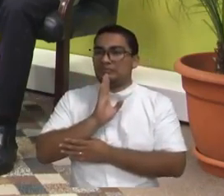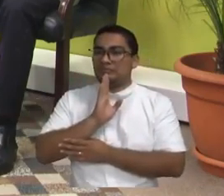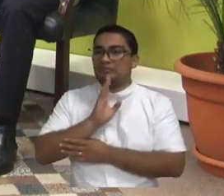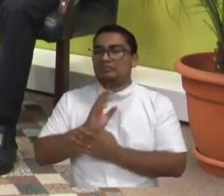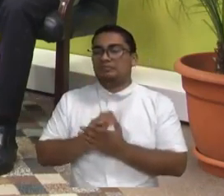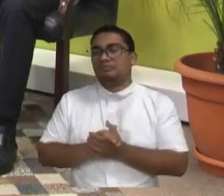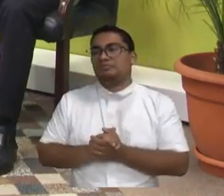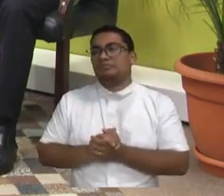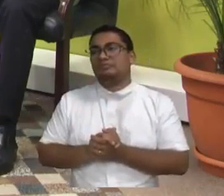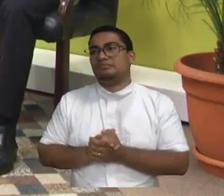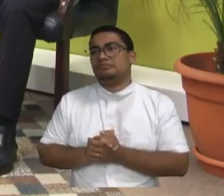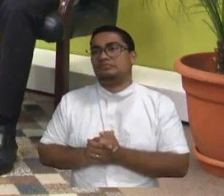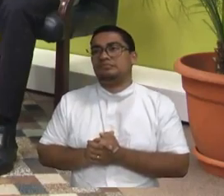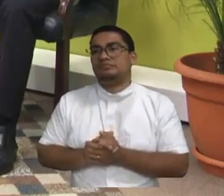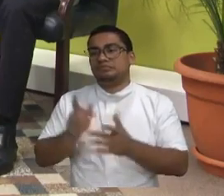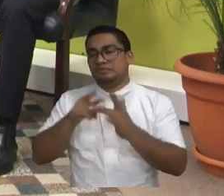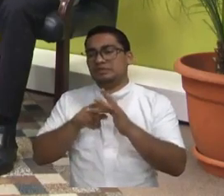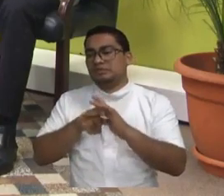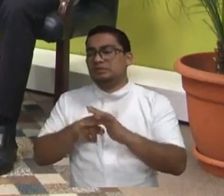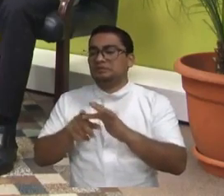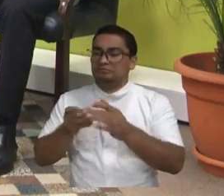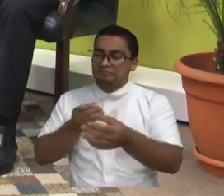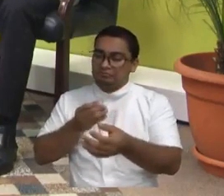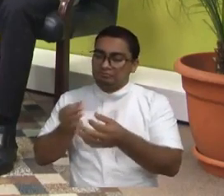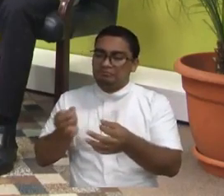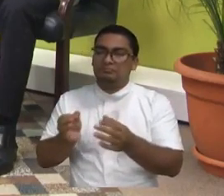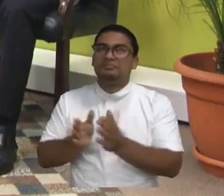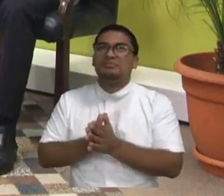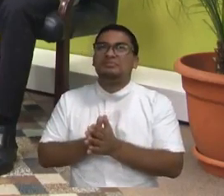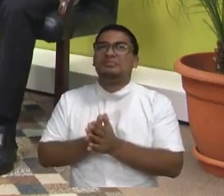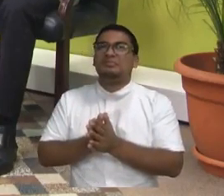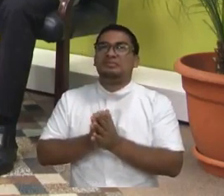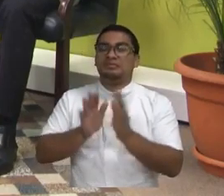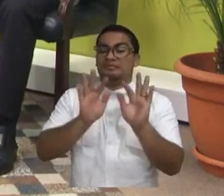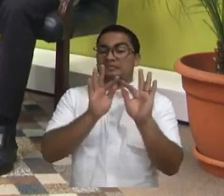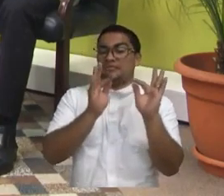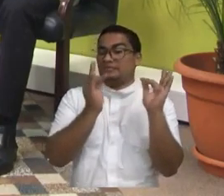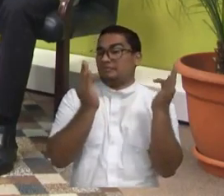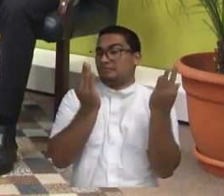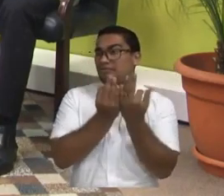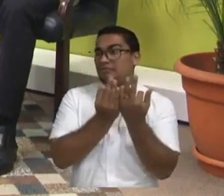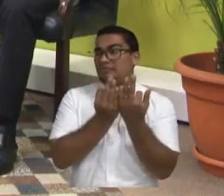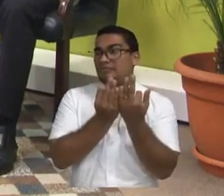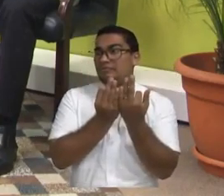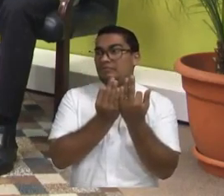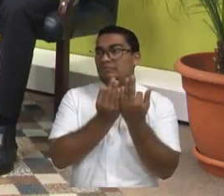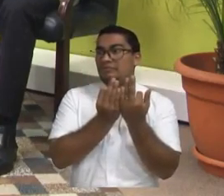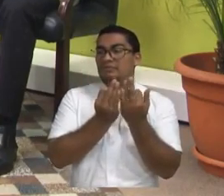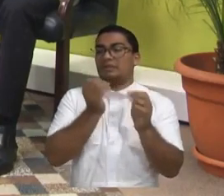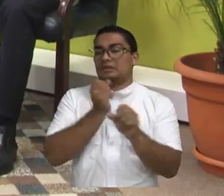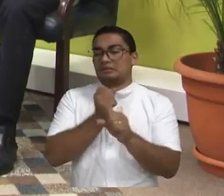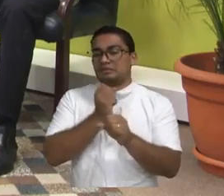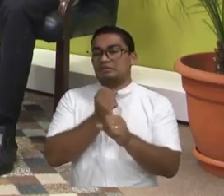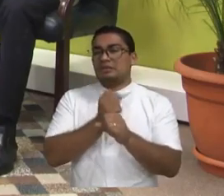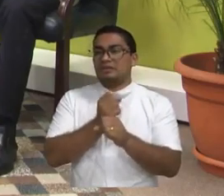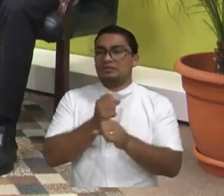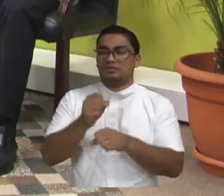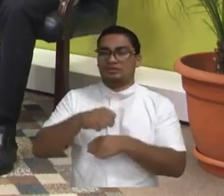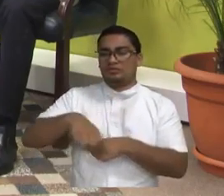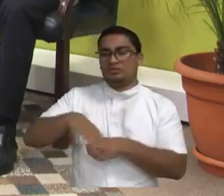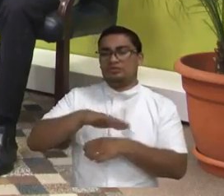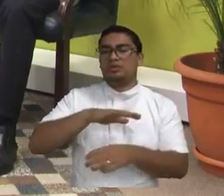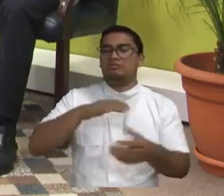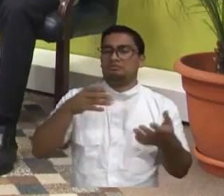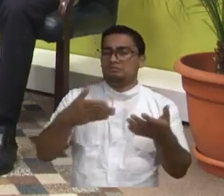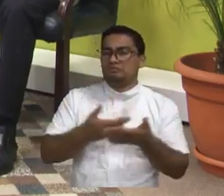lo afecte. Entonces, lo abordamos con psicología y el familiar pues se pasa con trabajo social para que el trabajo social comience a